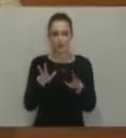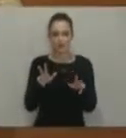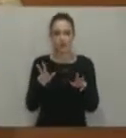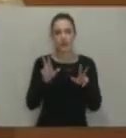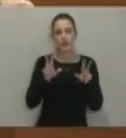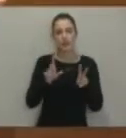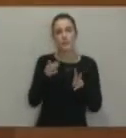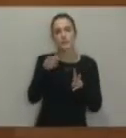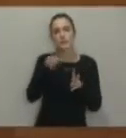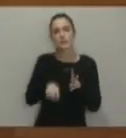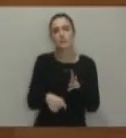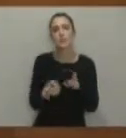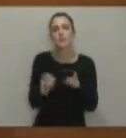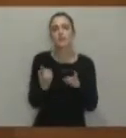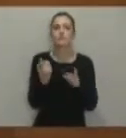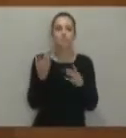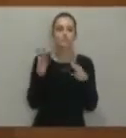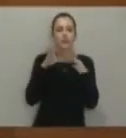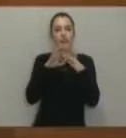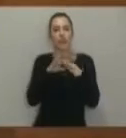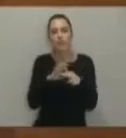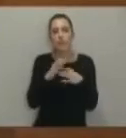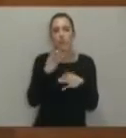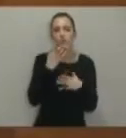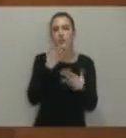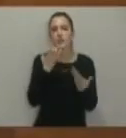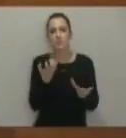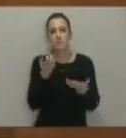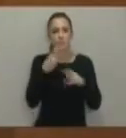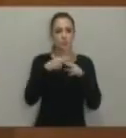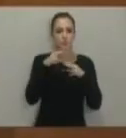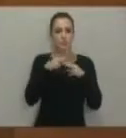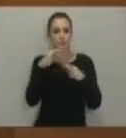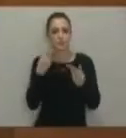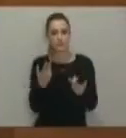que constituye el más vivo ejemplo de una política